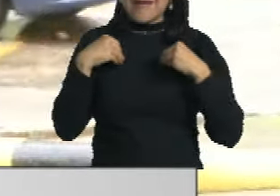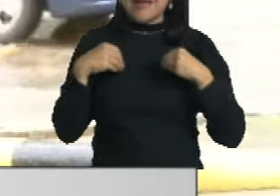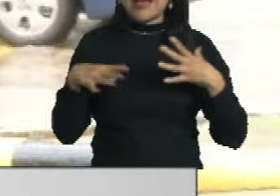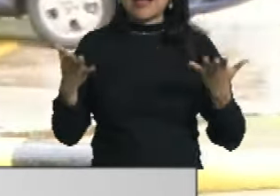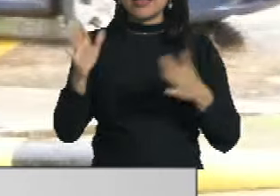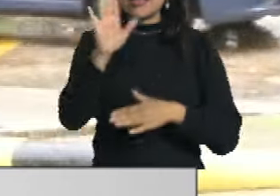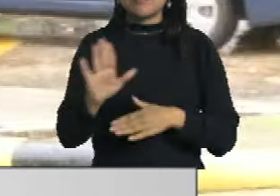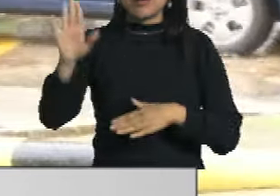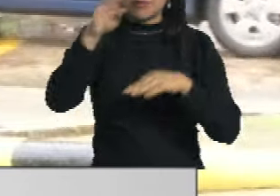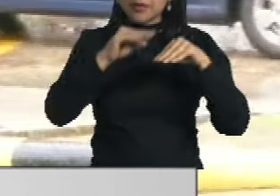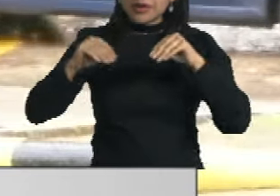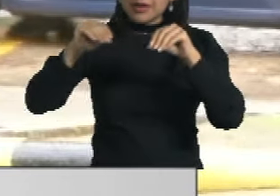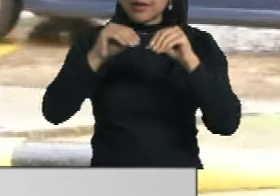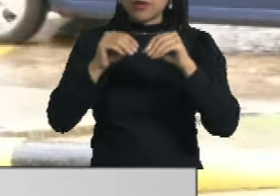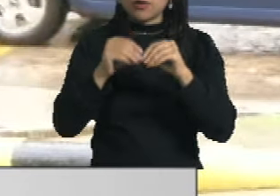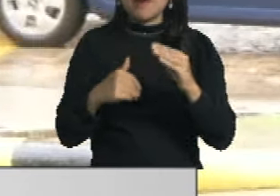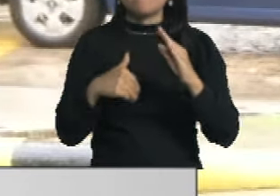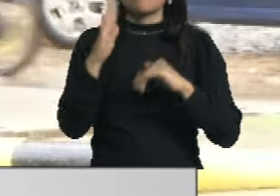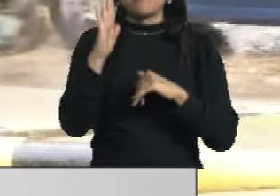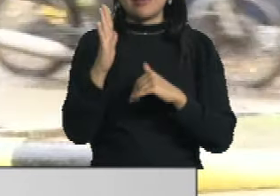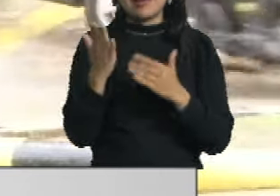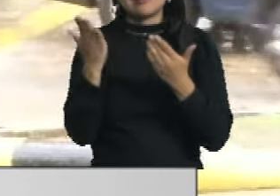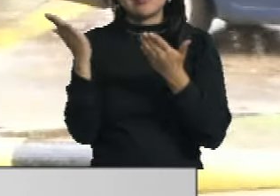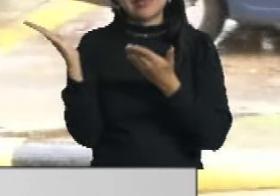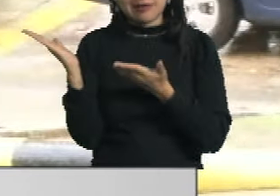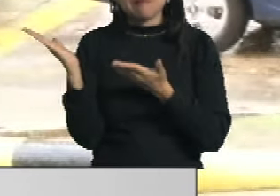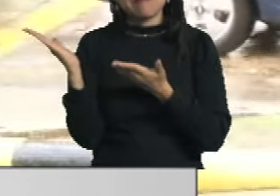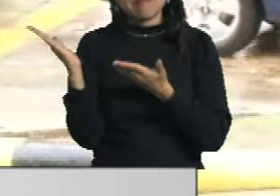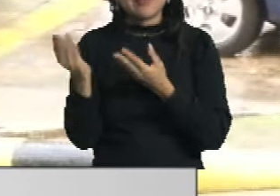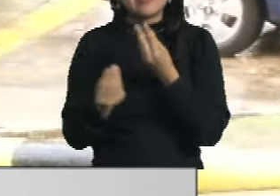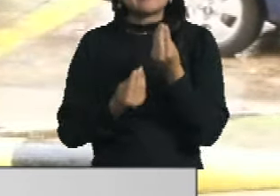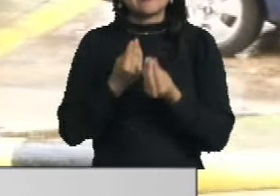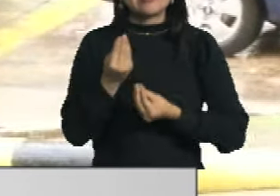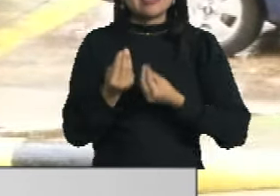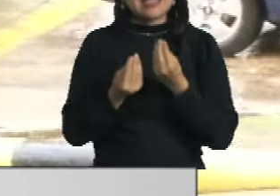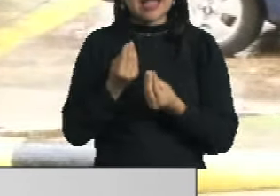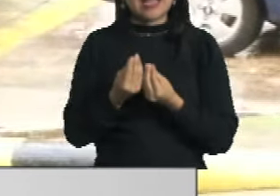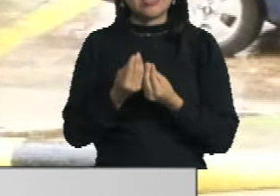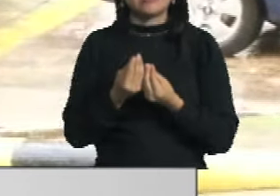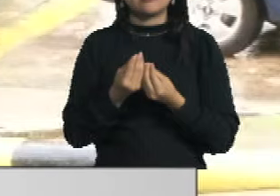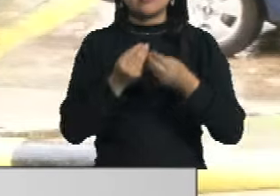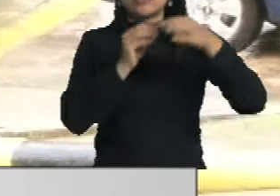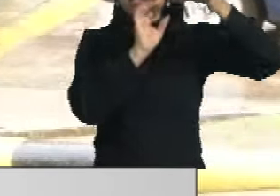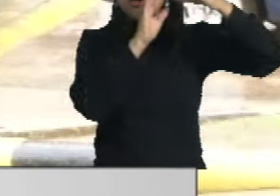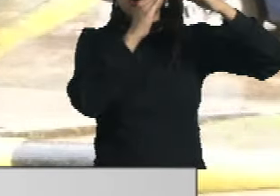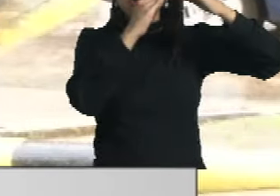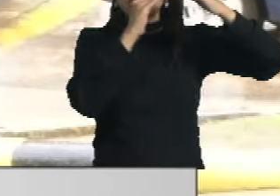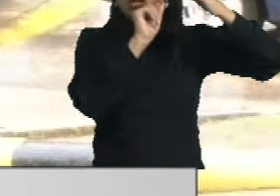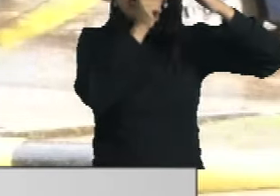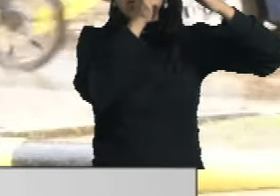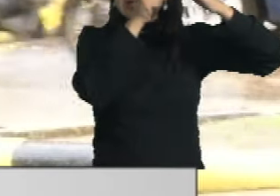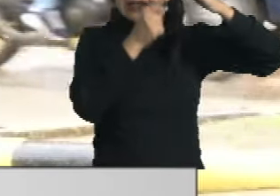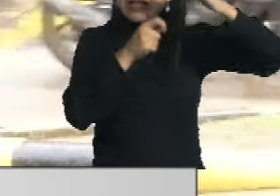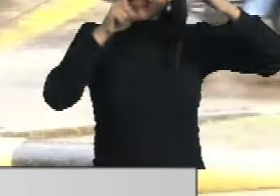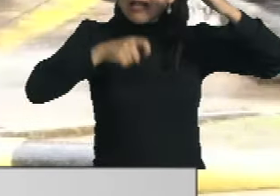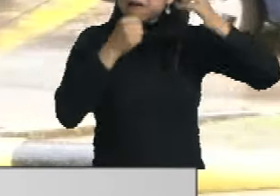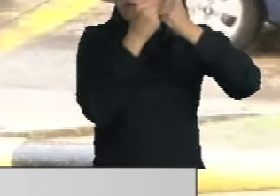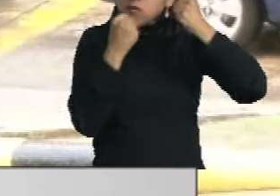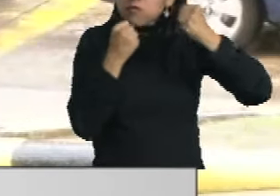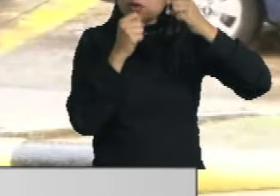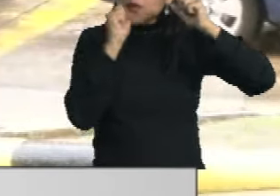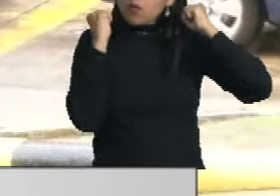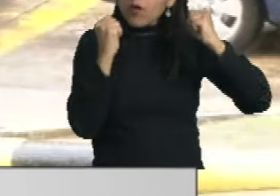del departamento del Atlántico, sobre todo precisando lo que debe hacerse en el tema de los amarres de los techos, consecuencia de los